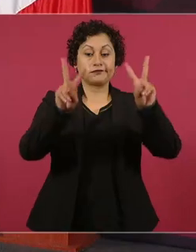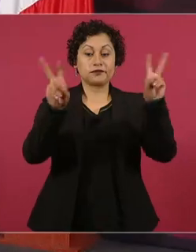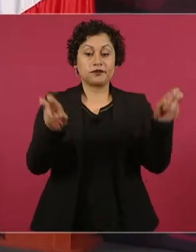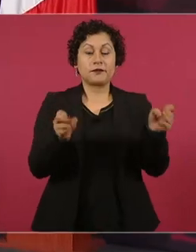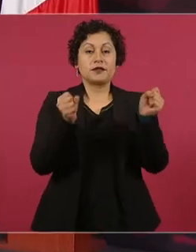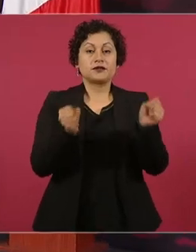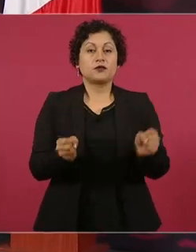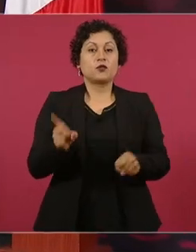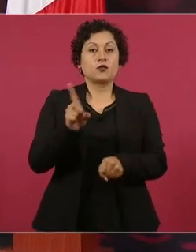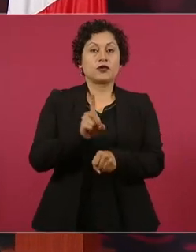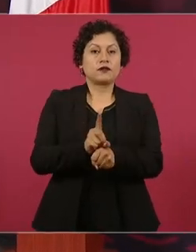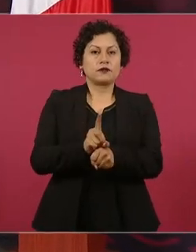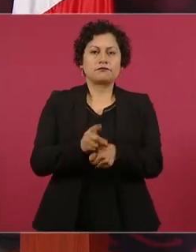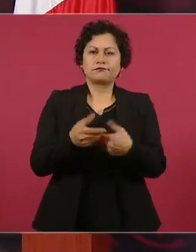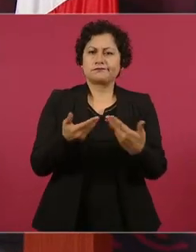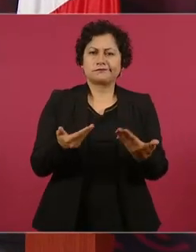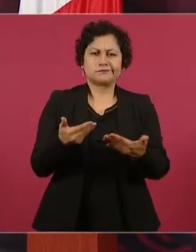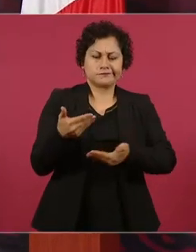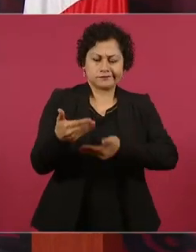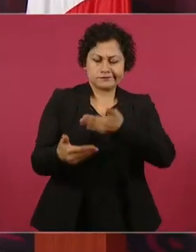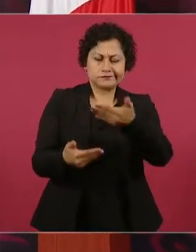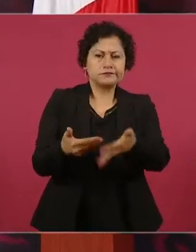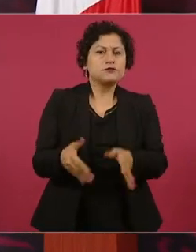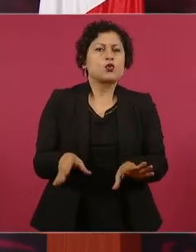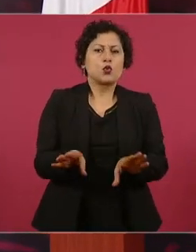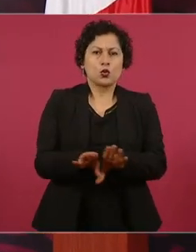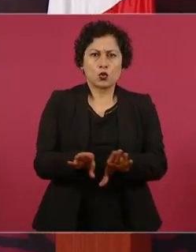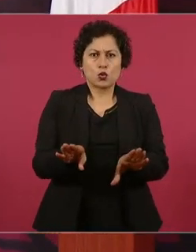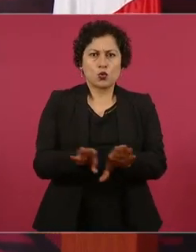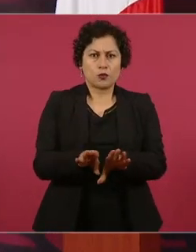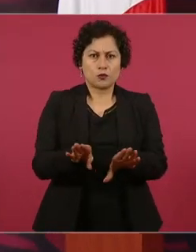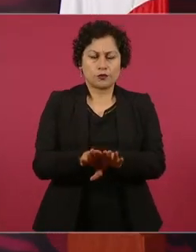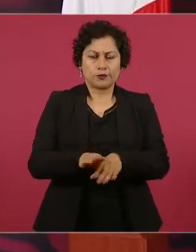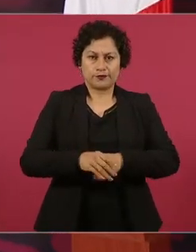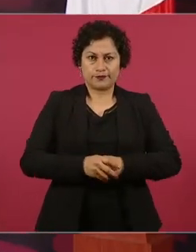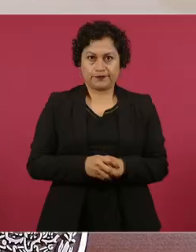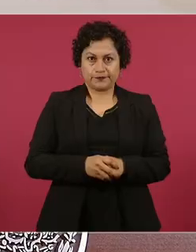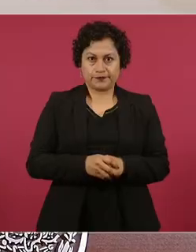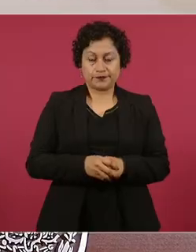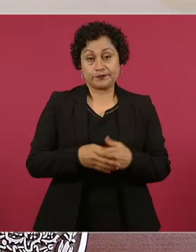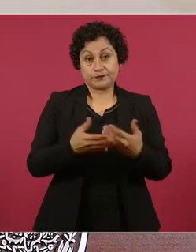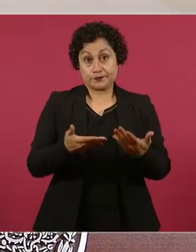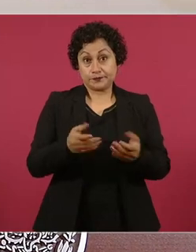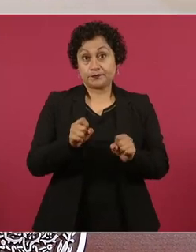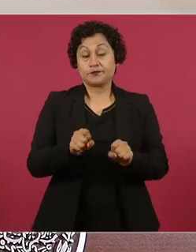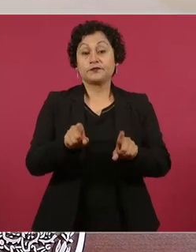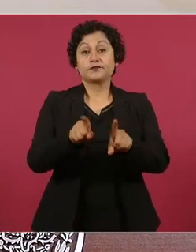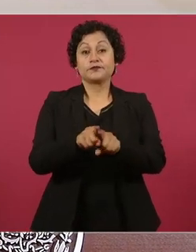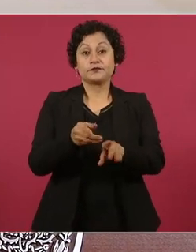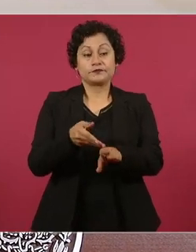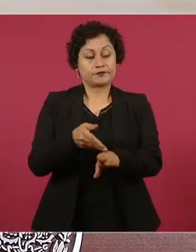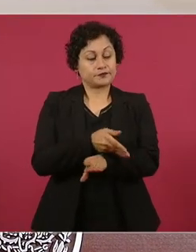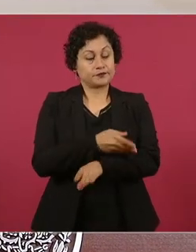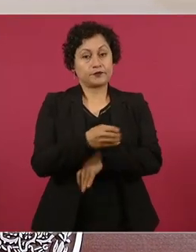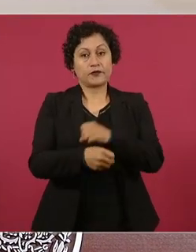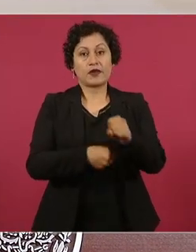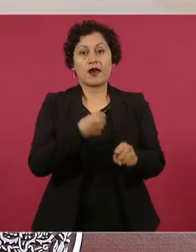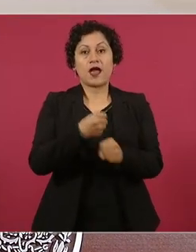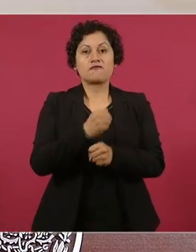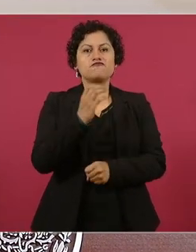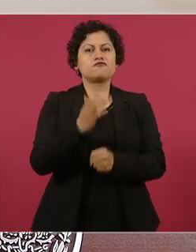en seguridad, cómo cerramos el año y